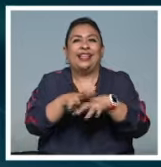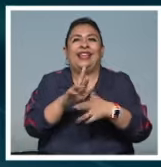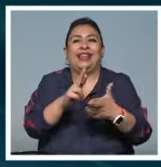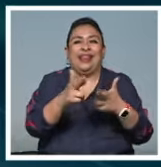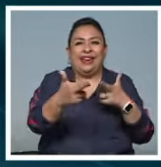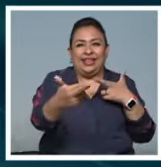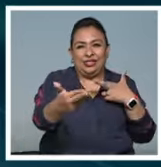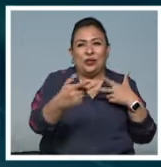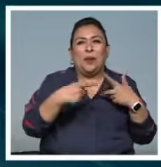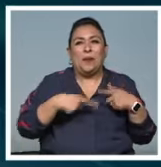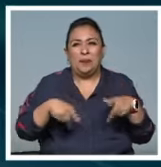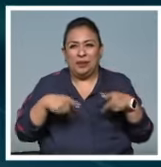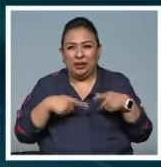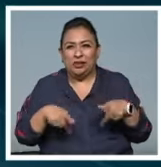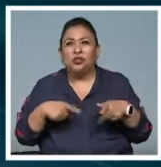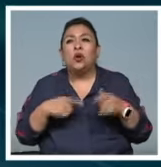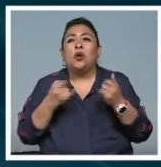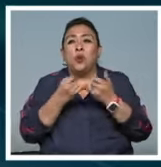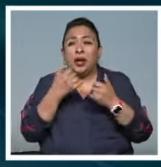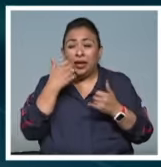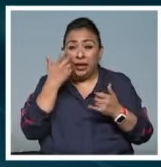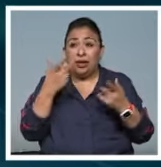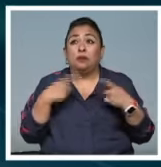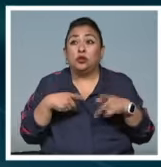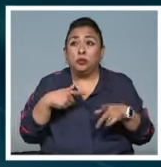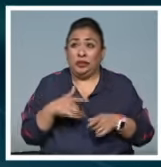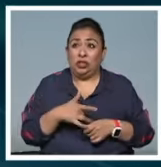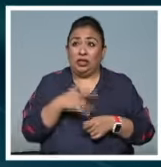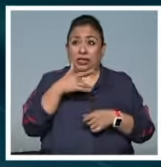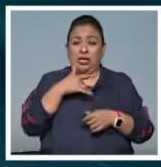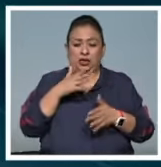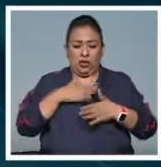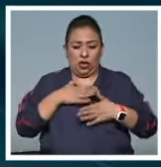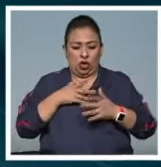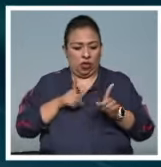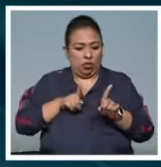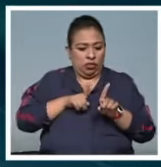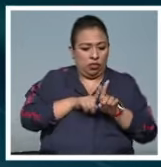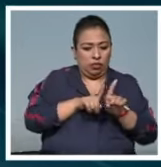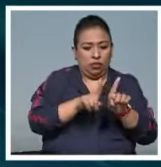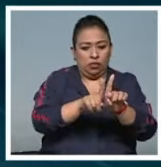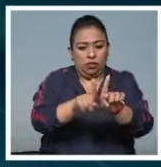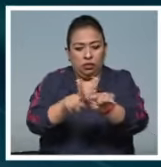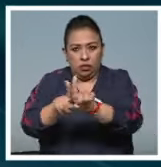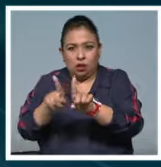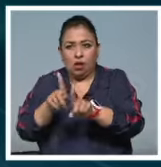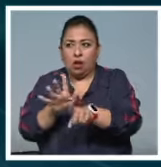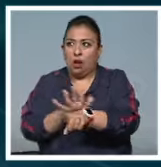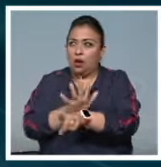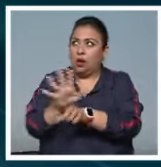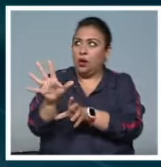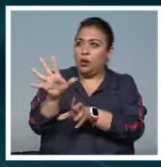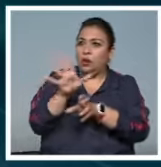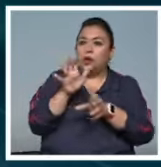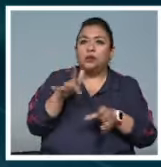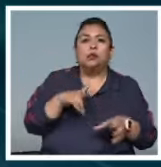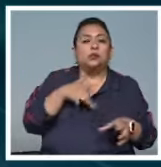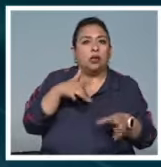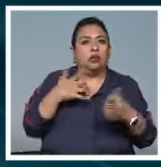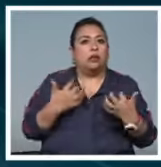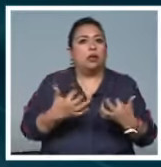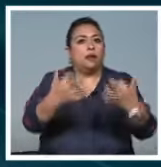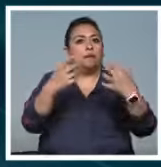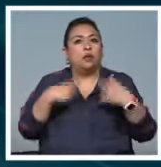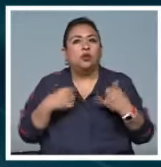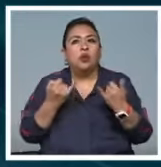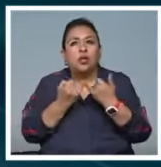relación con el público. Porque también queremos que el público sienta al bailarín cerca y sienta esa energía, ¿no? Y también, pues bueno,